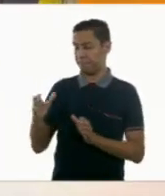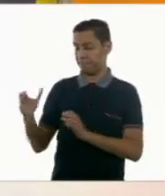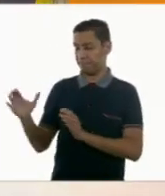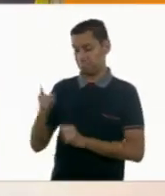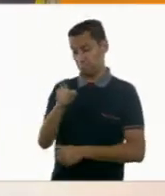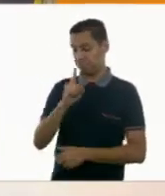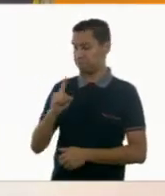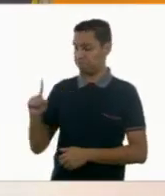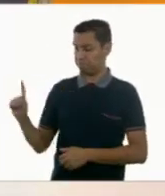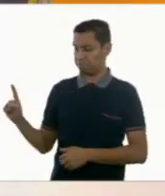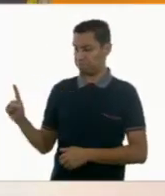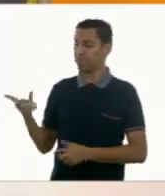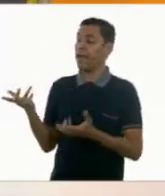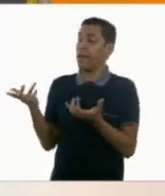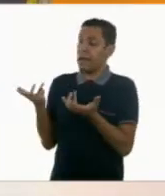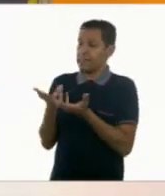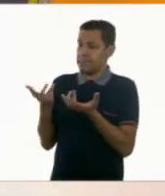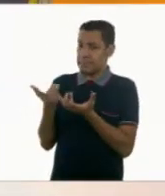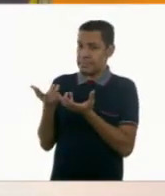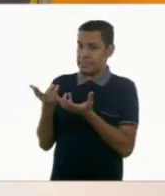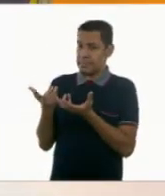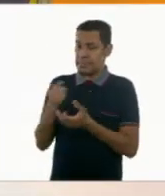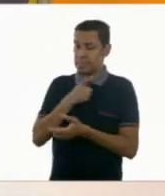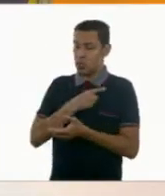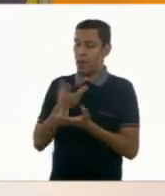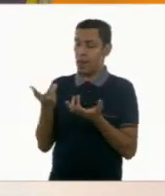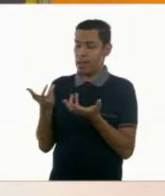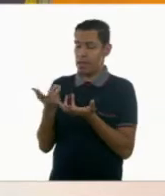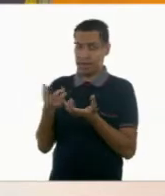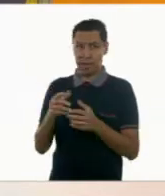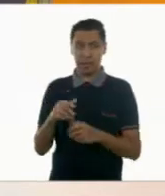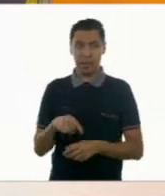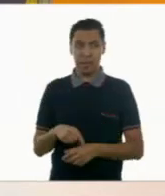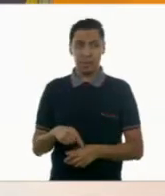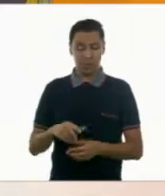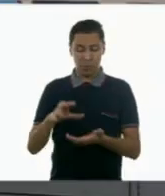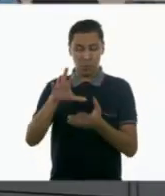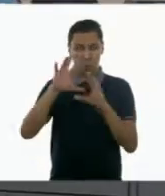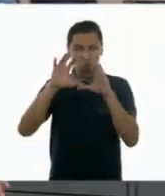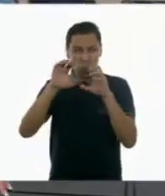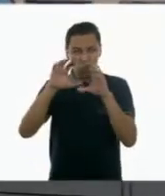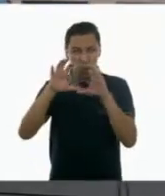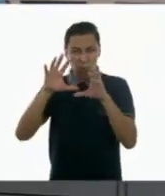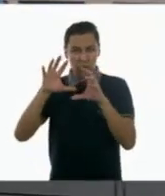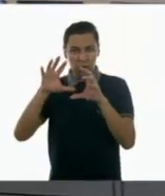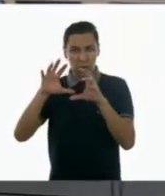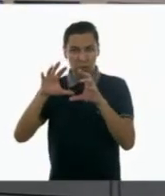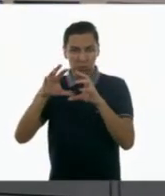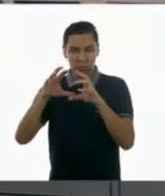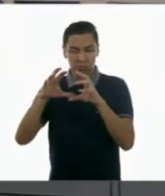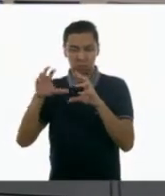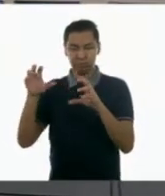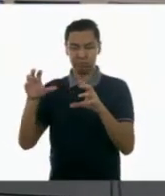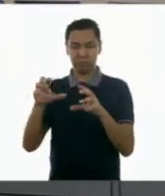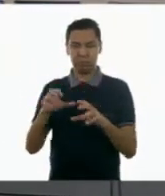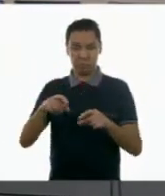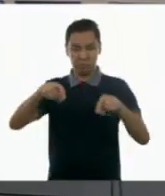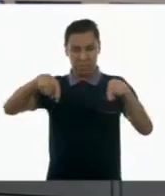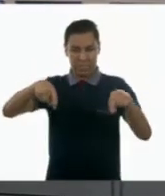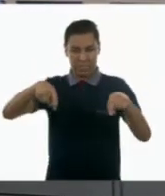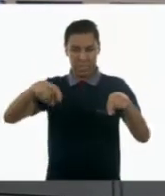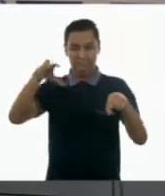Ok. ¿Qué tienes que hacer? Tienes que llevar esa pelotita colocada en medio de tus piernas